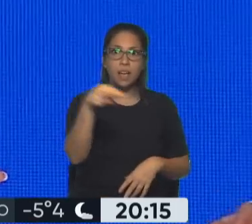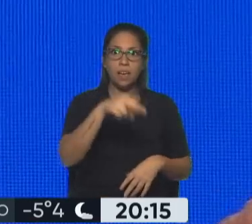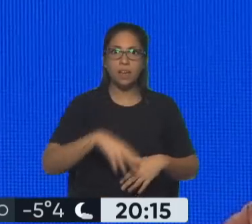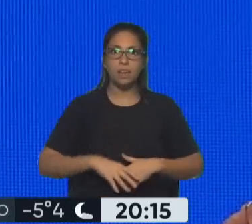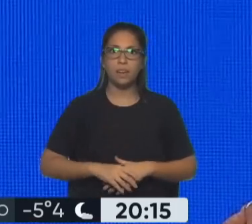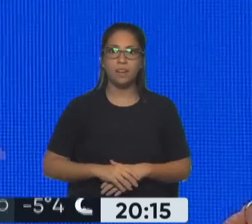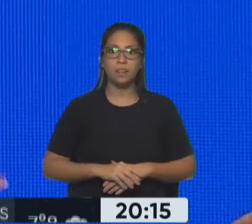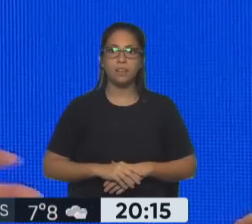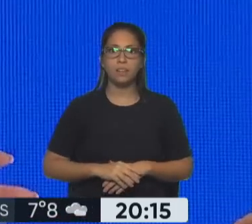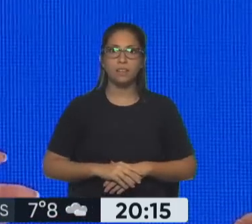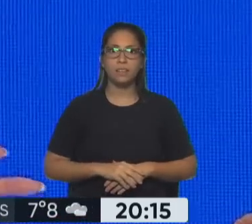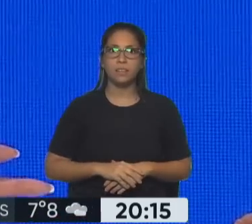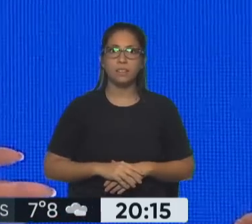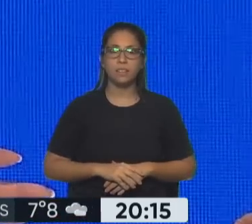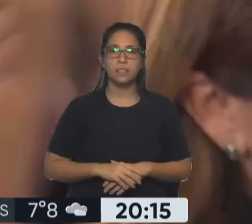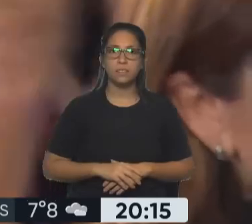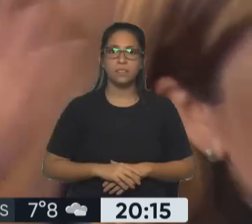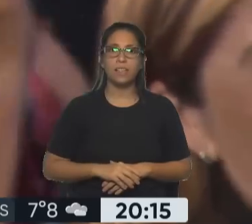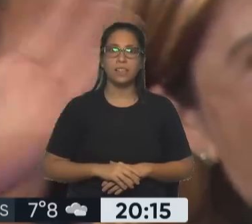pasando. Algo está pasando.